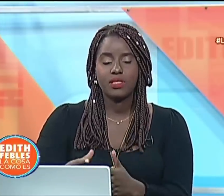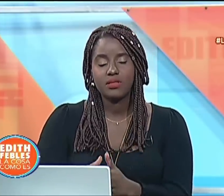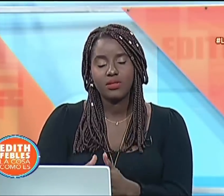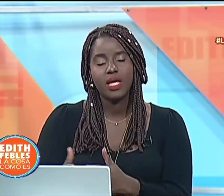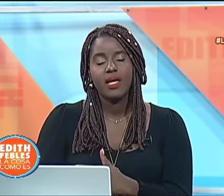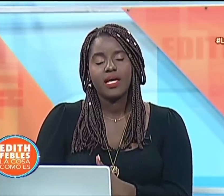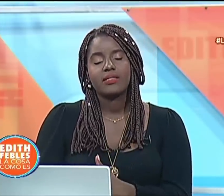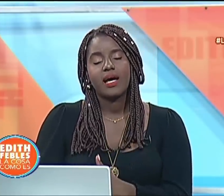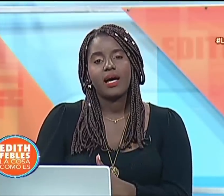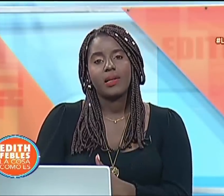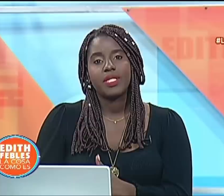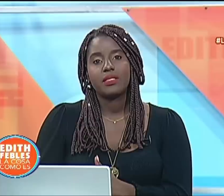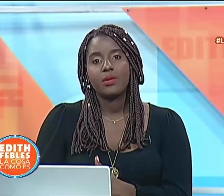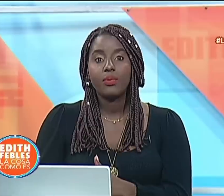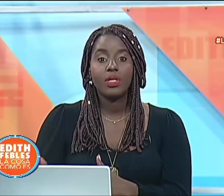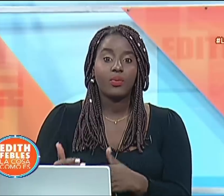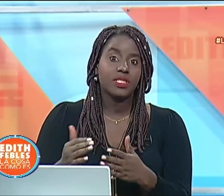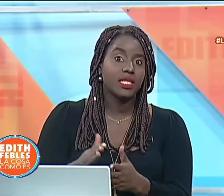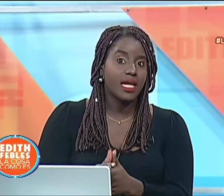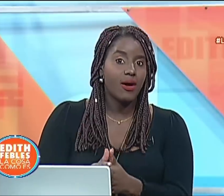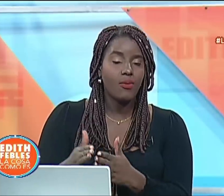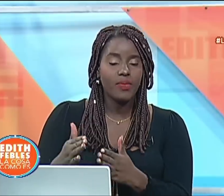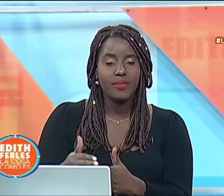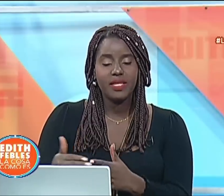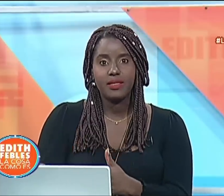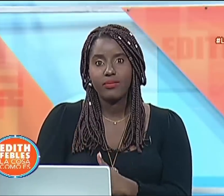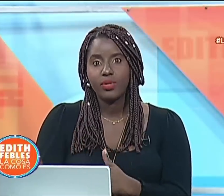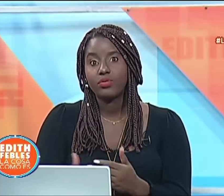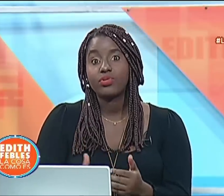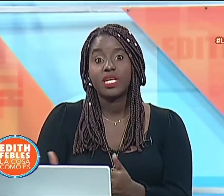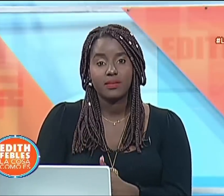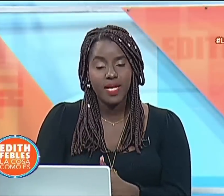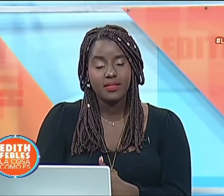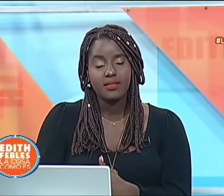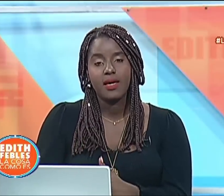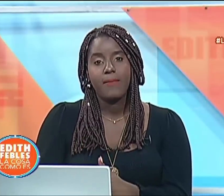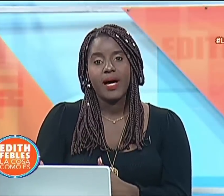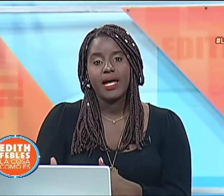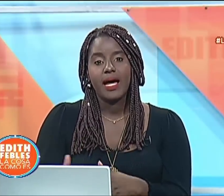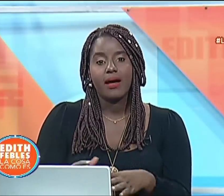de extinción es al Ministerio Público, pues tendrá un límite de tiempo de unos 6 meses